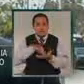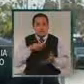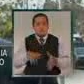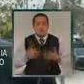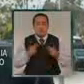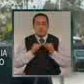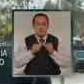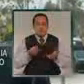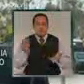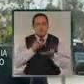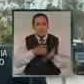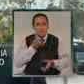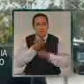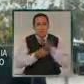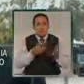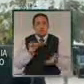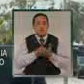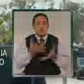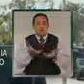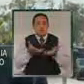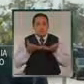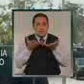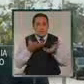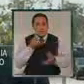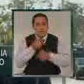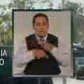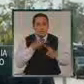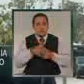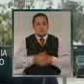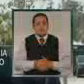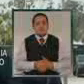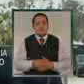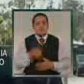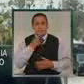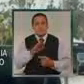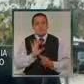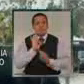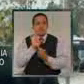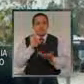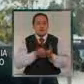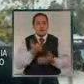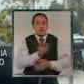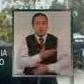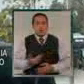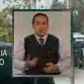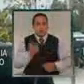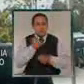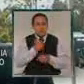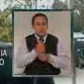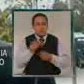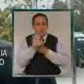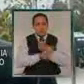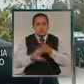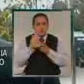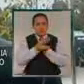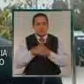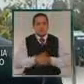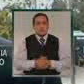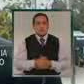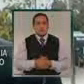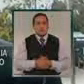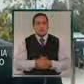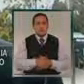tener mayor información que permita al público demostrar que el Estado está trabajando y protegiendo